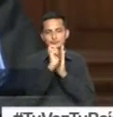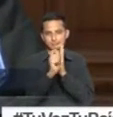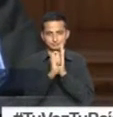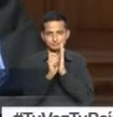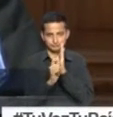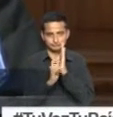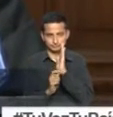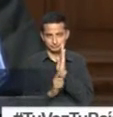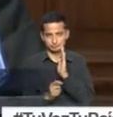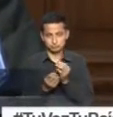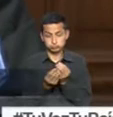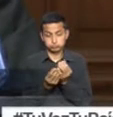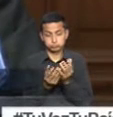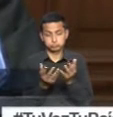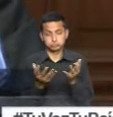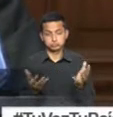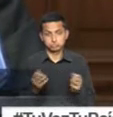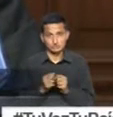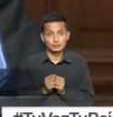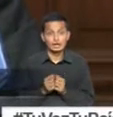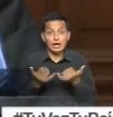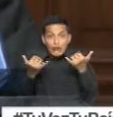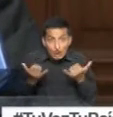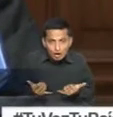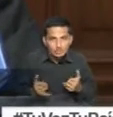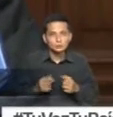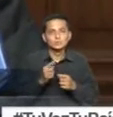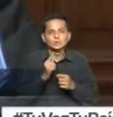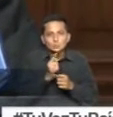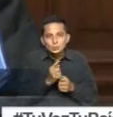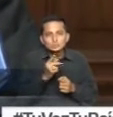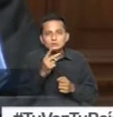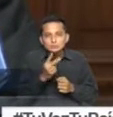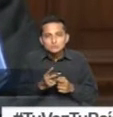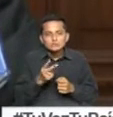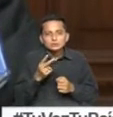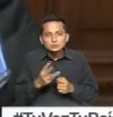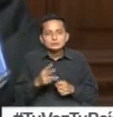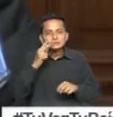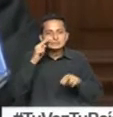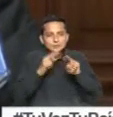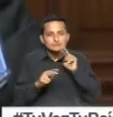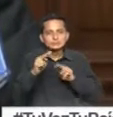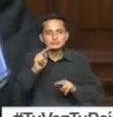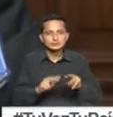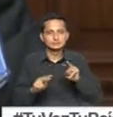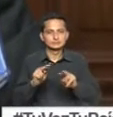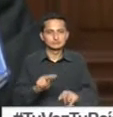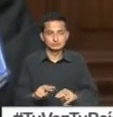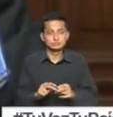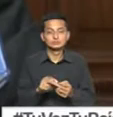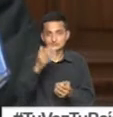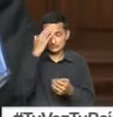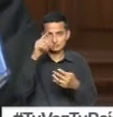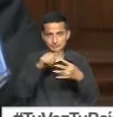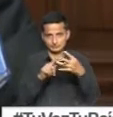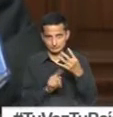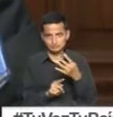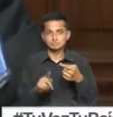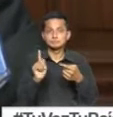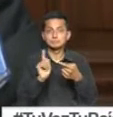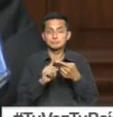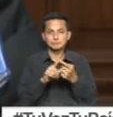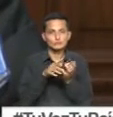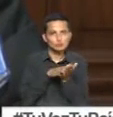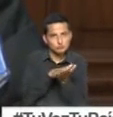2.530.434 firmas, las cuales nosotros teníamos que realizar el proceso de verificación a través de las 4 fases, es decir,